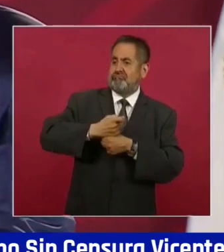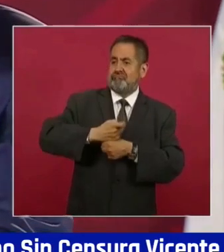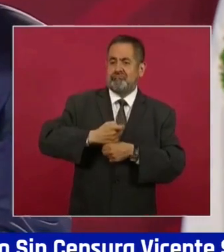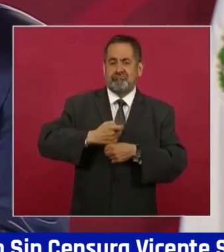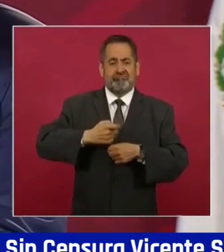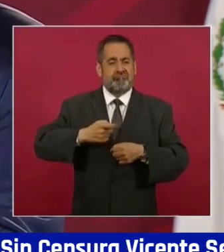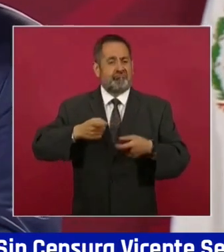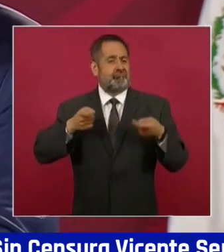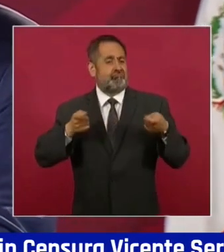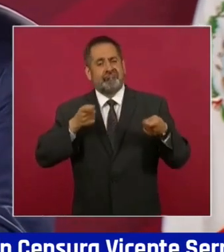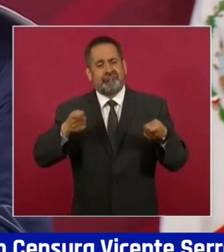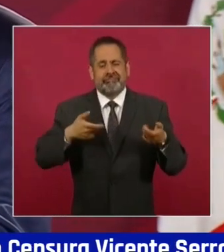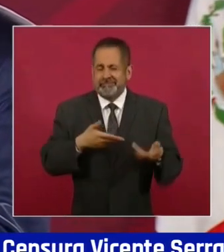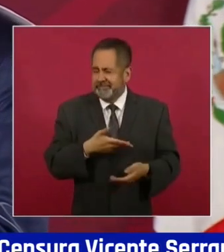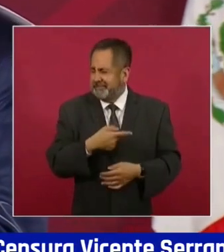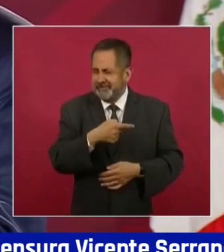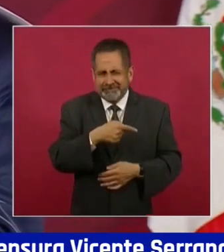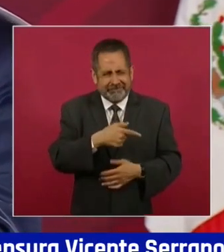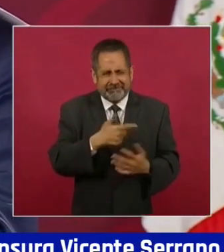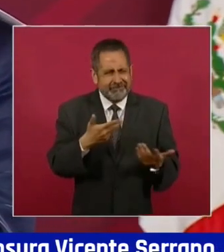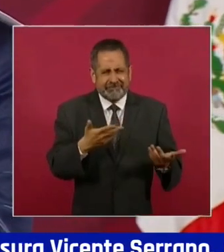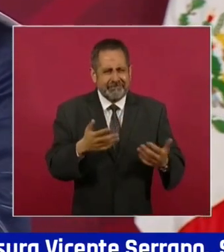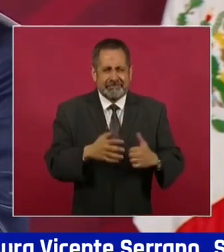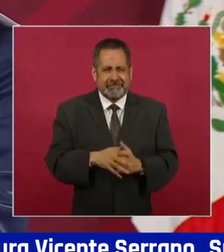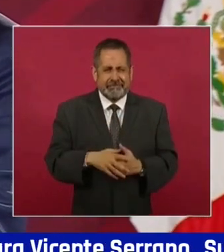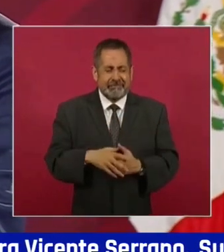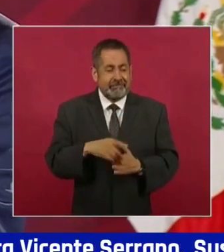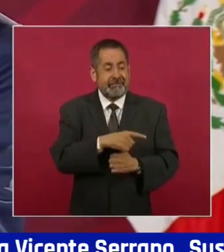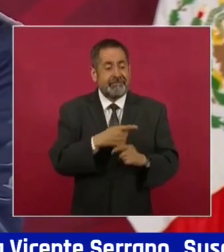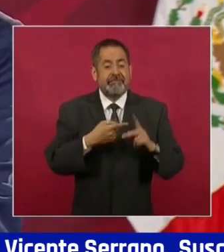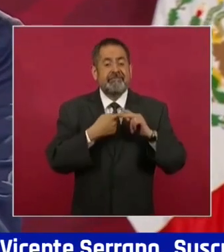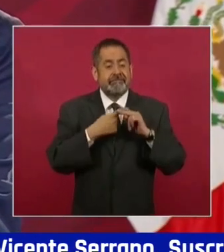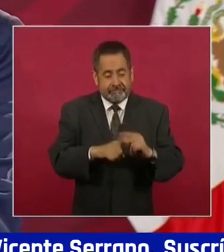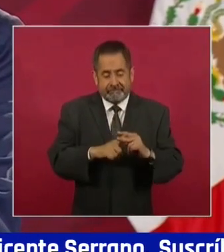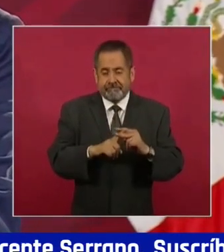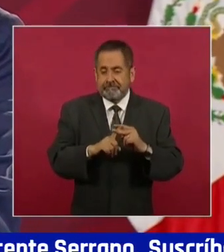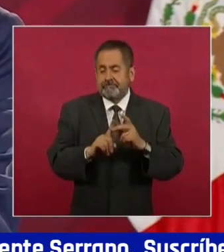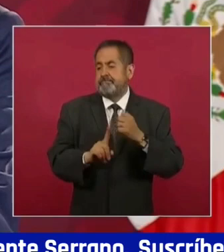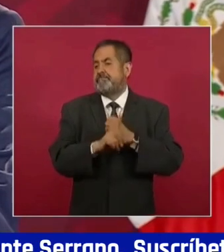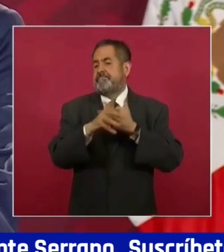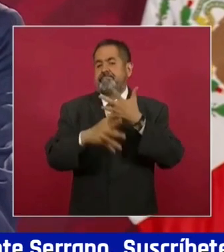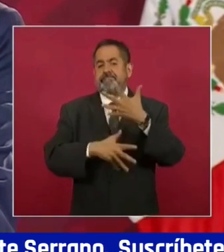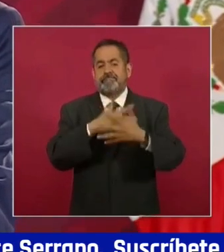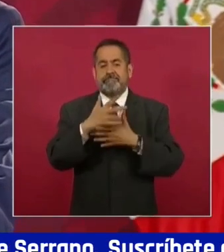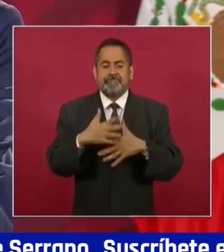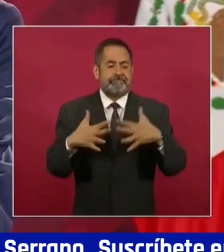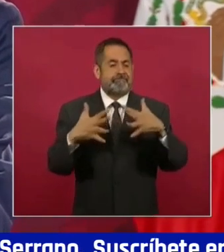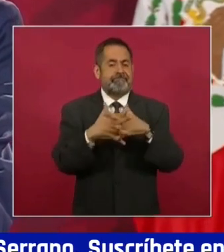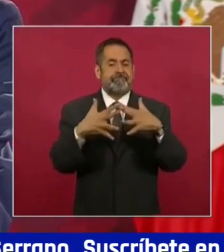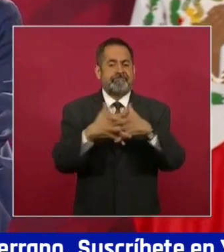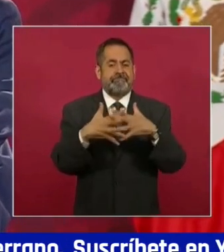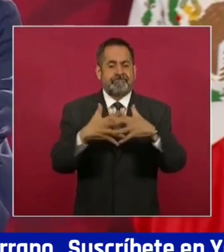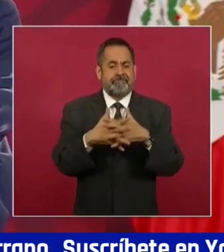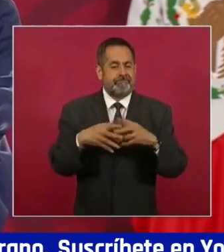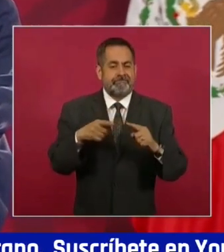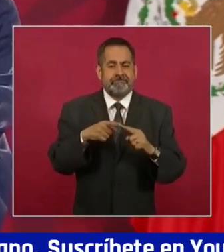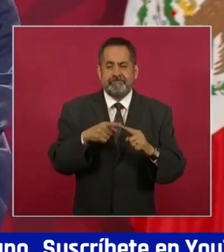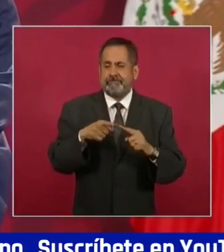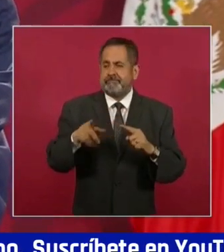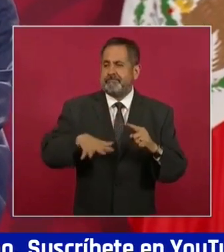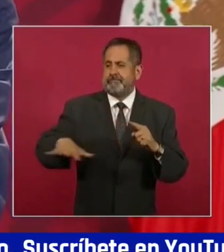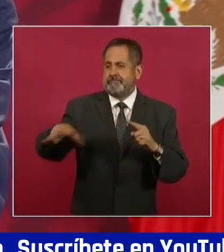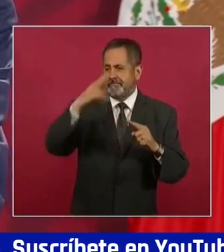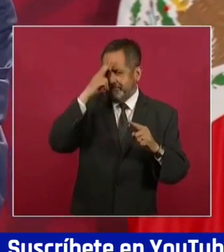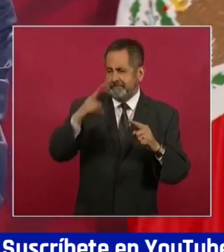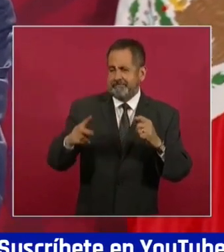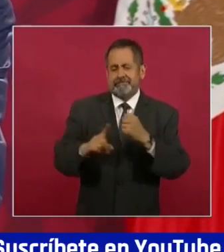Le aplaudió a ese movimiento Juntos Haremos Historia, dijo, porque aguantan de todo, mientras que el PRI, PAN, PRD